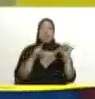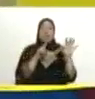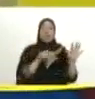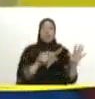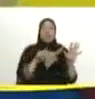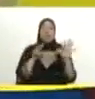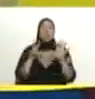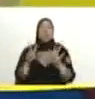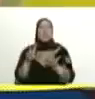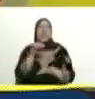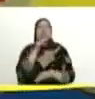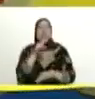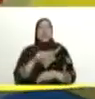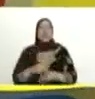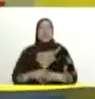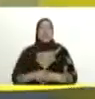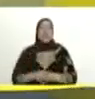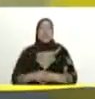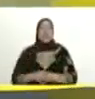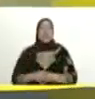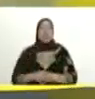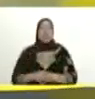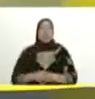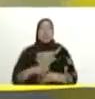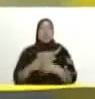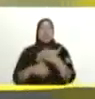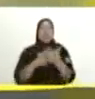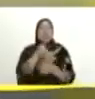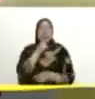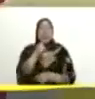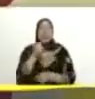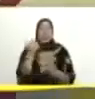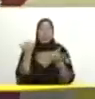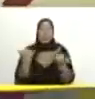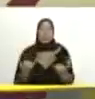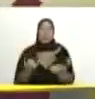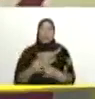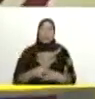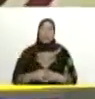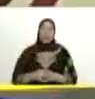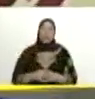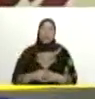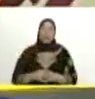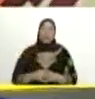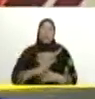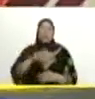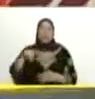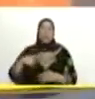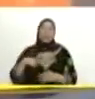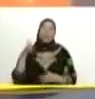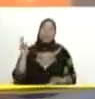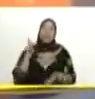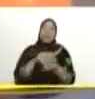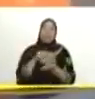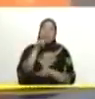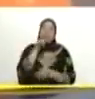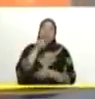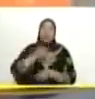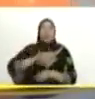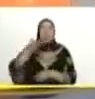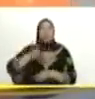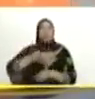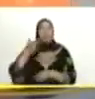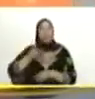un poco de lo que significa nuestro proyecto socialista para Venezuela. El socialismo, en el socialismo, lo más